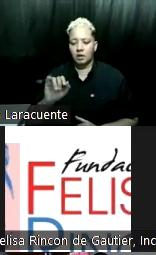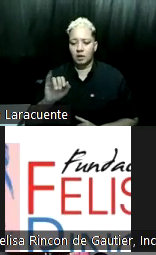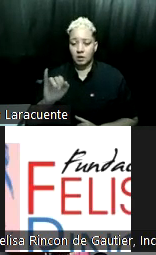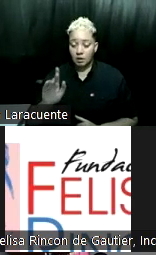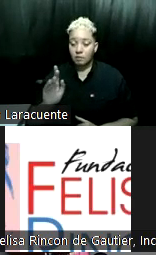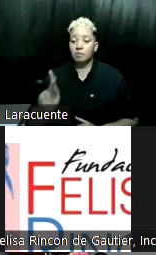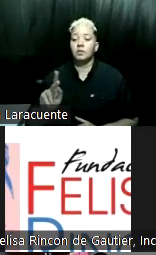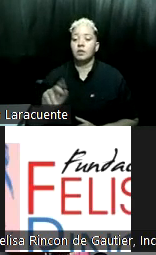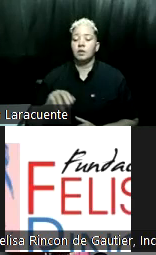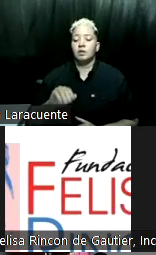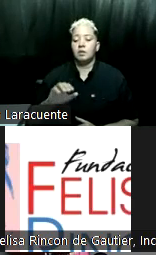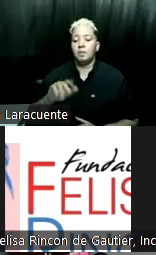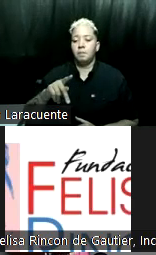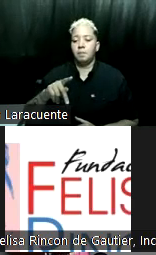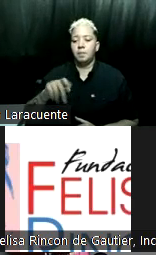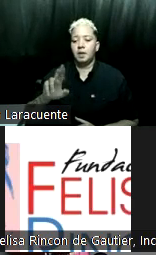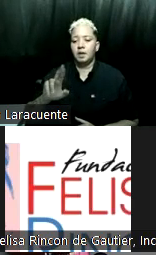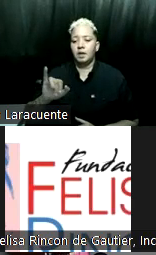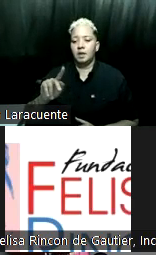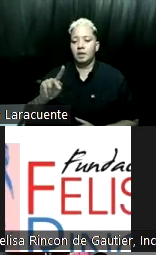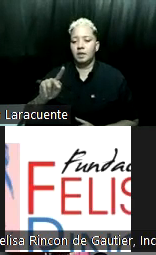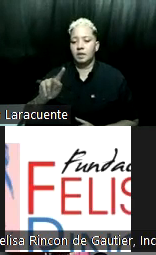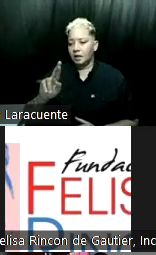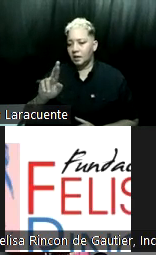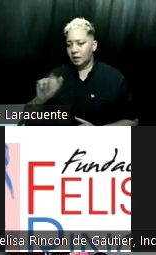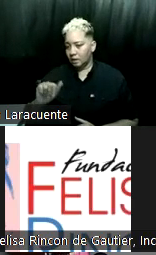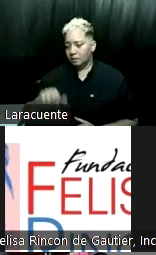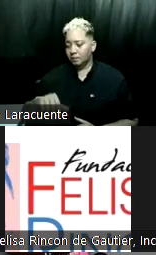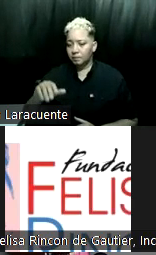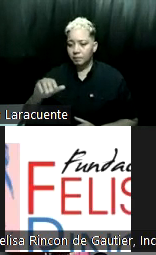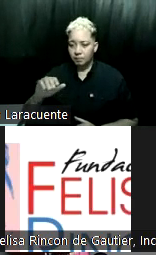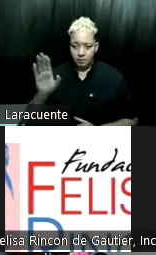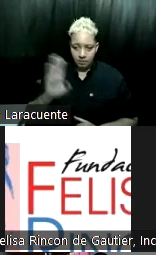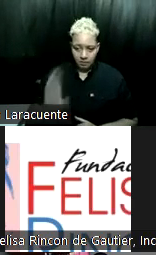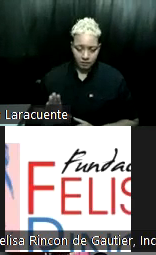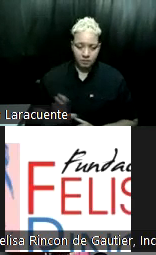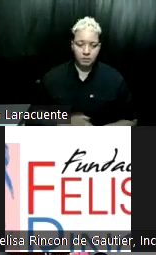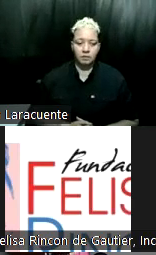Pereira, de Brasil. Eh,